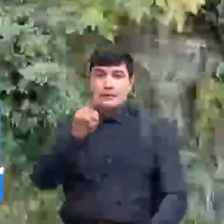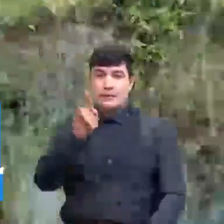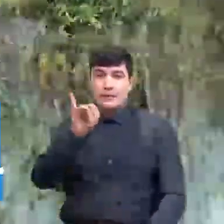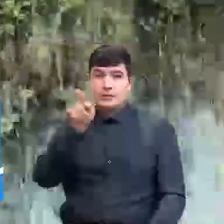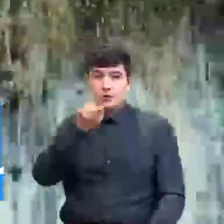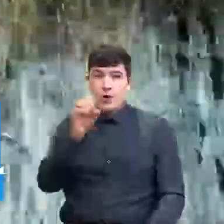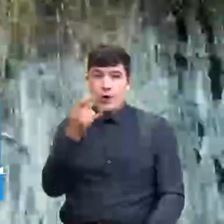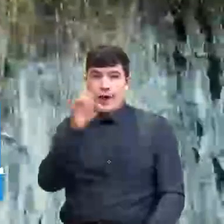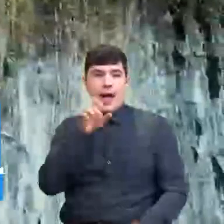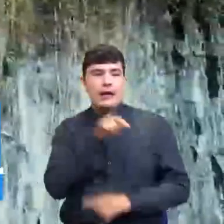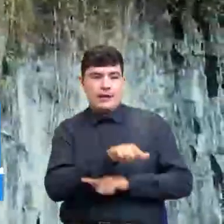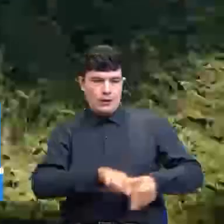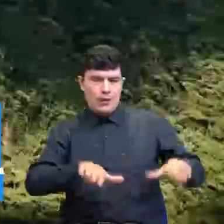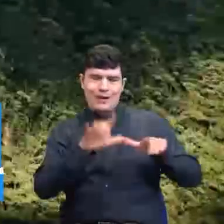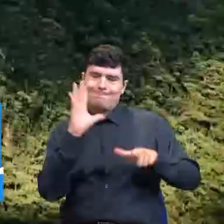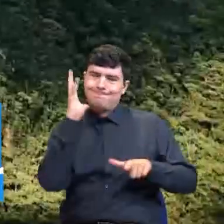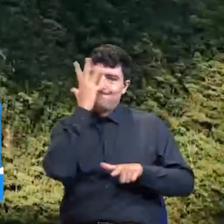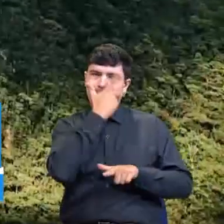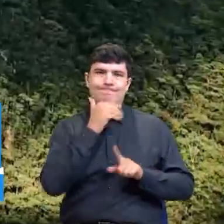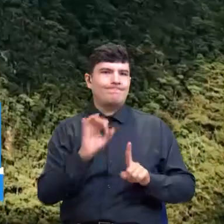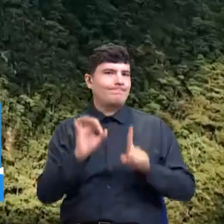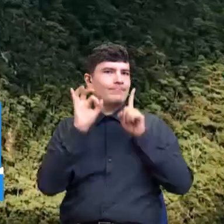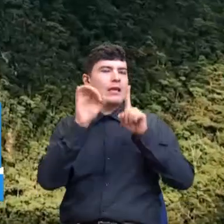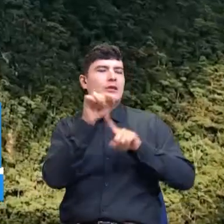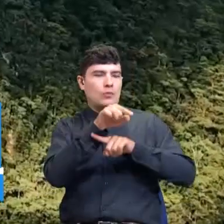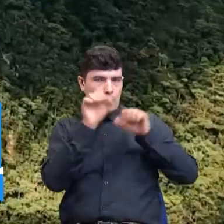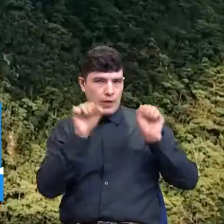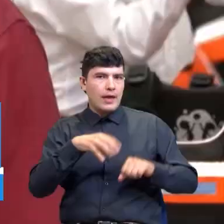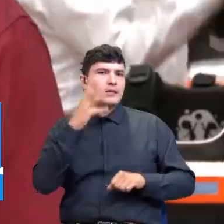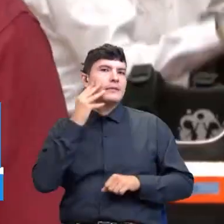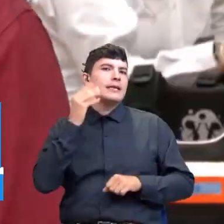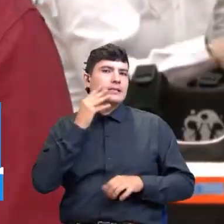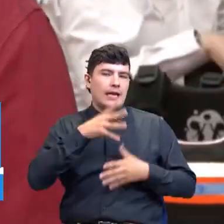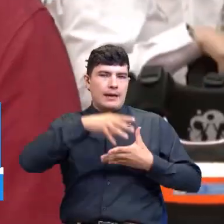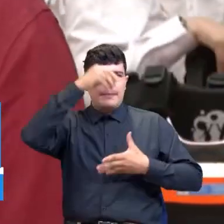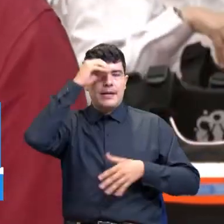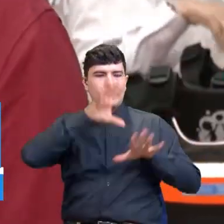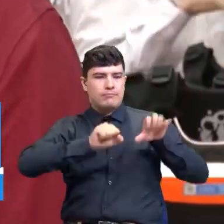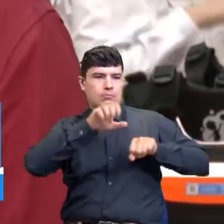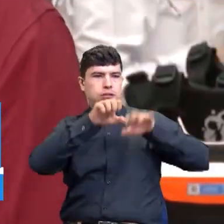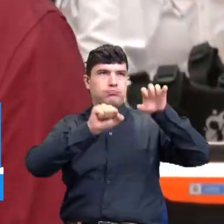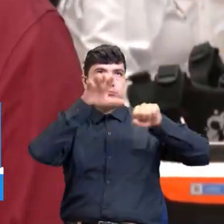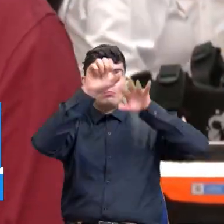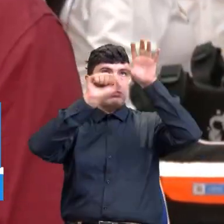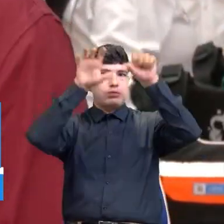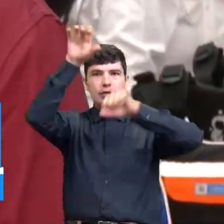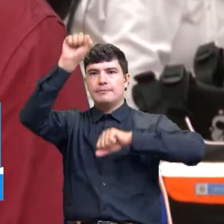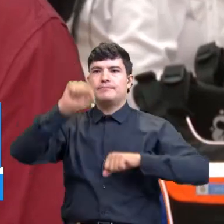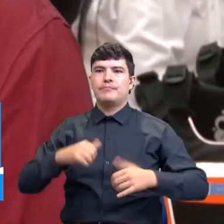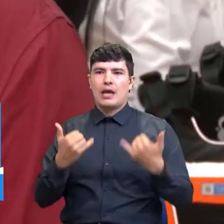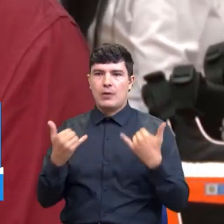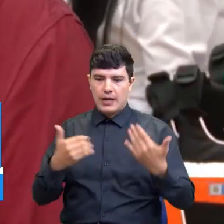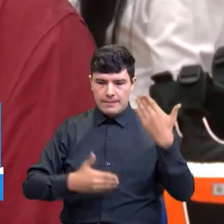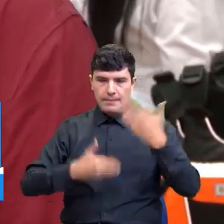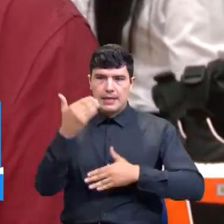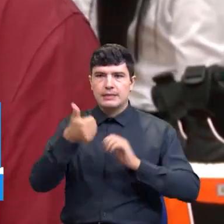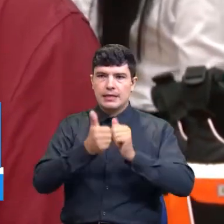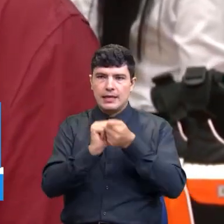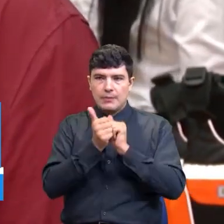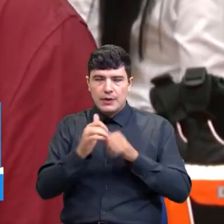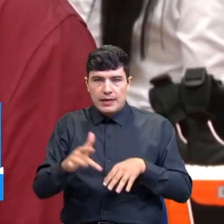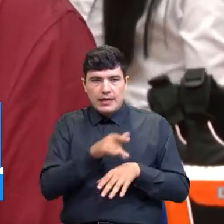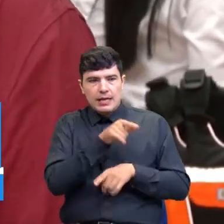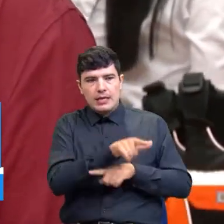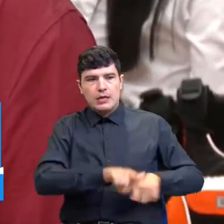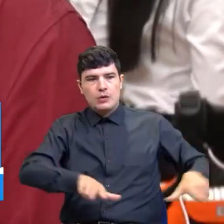implementación deportiva es muy importante para nuestro municipio, ya que pues estamos iniciando en este deporte la escalada. Es un